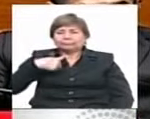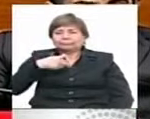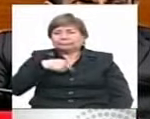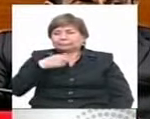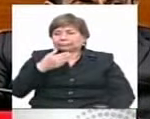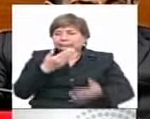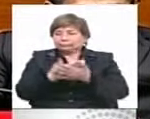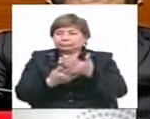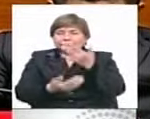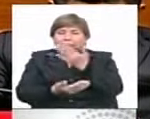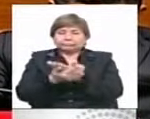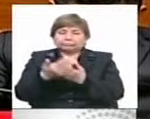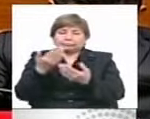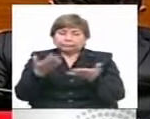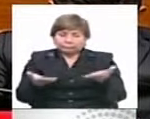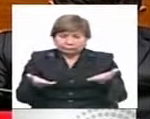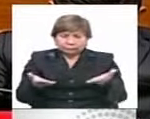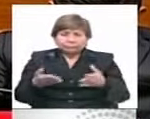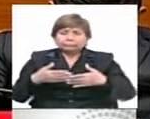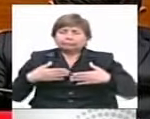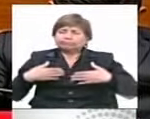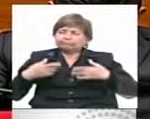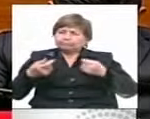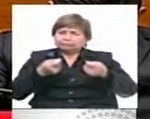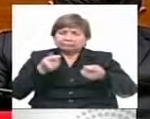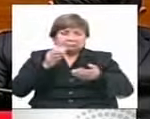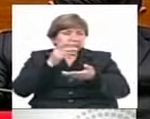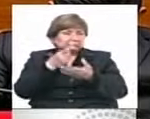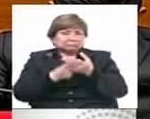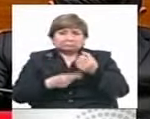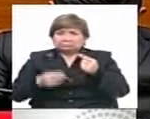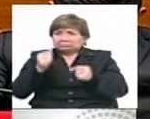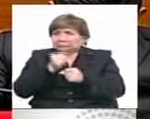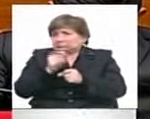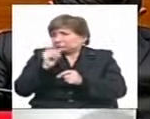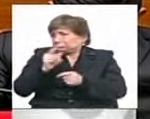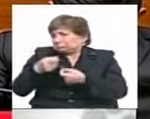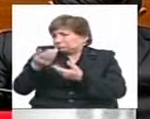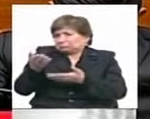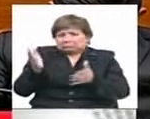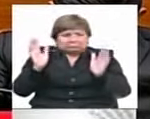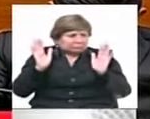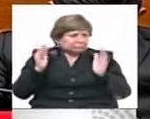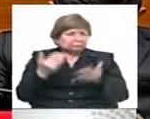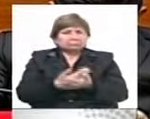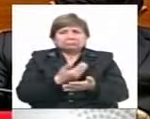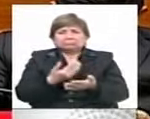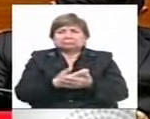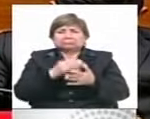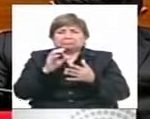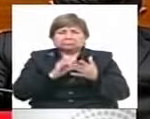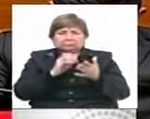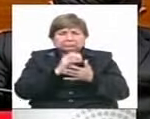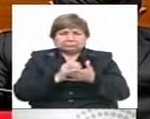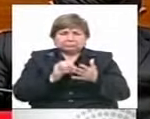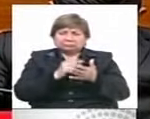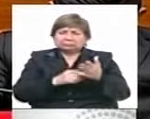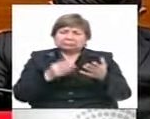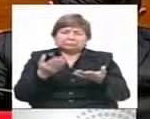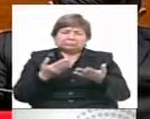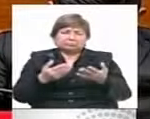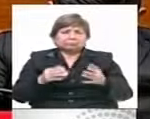manos. Estamos en la disyuntiva de negar la confianza y generar una nueva crisis política por